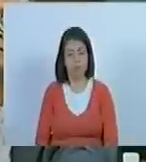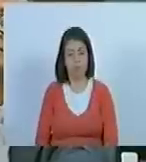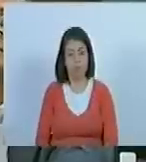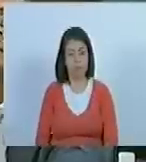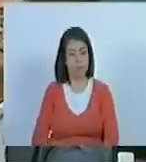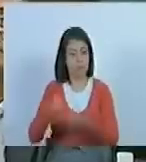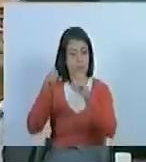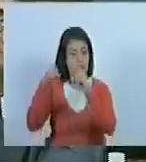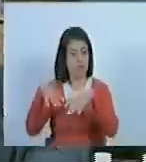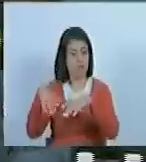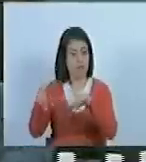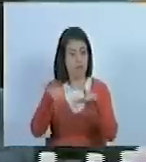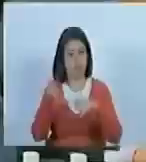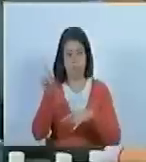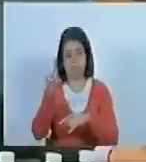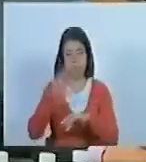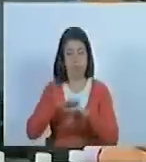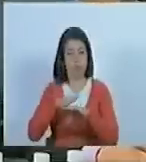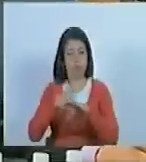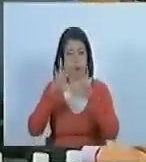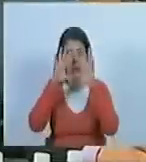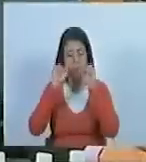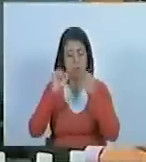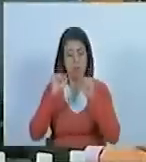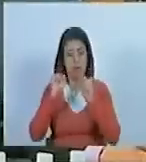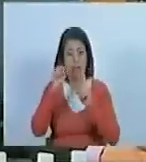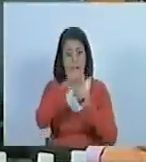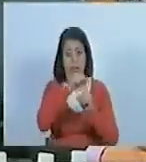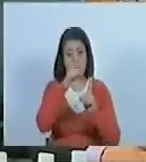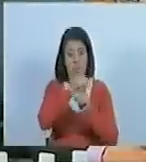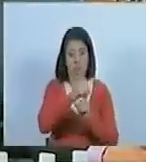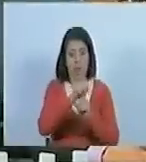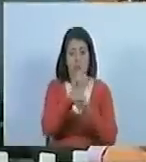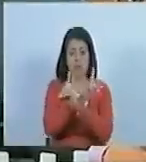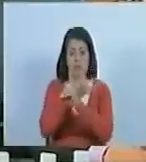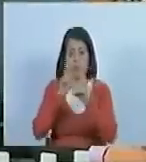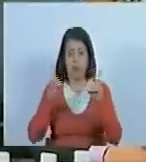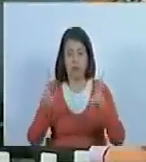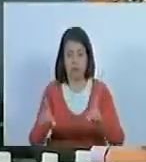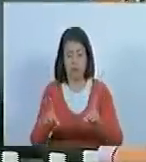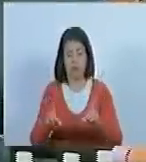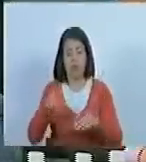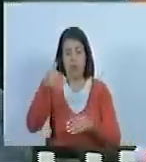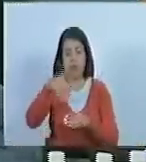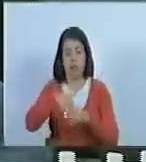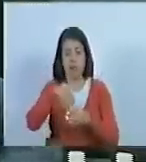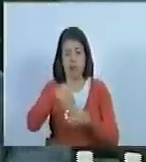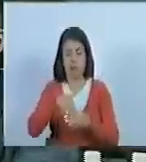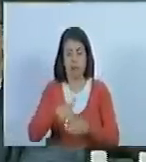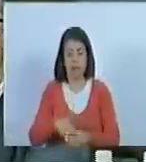sin abandonar los espacios, porque entendemos que la lucha es democrática y electoral.